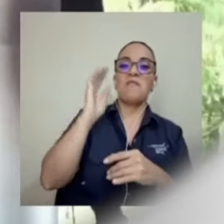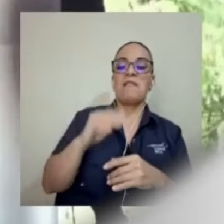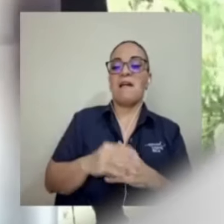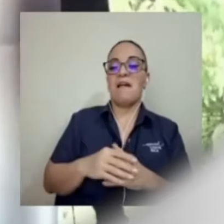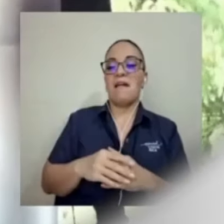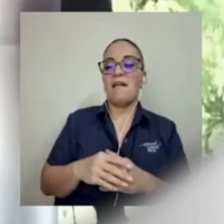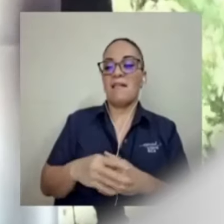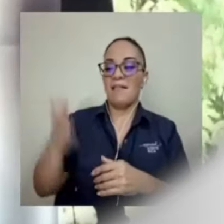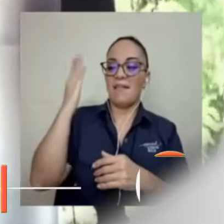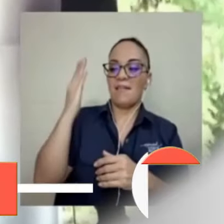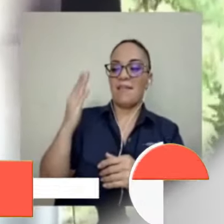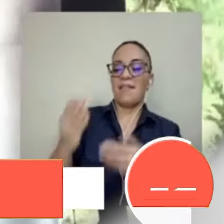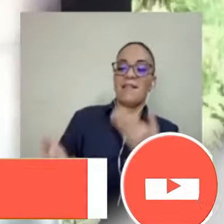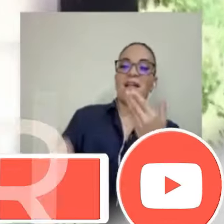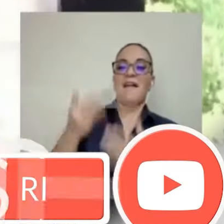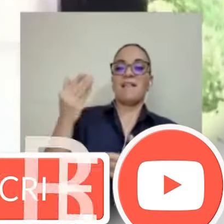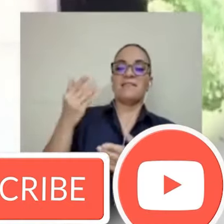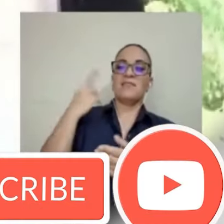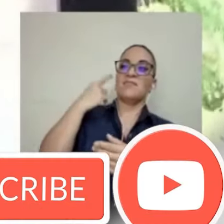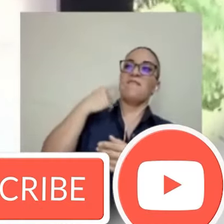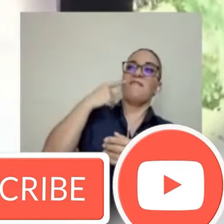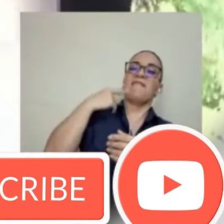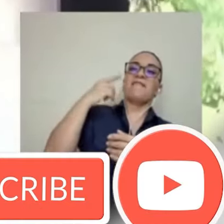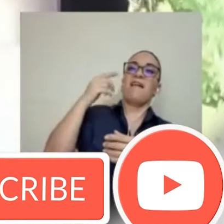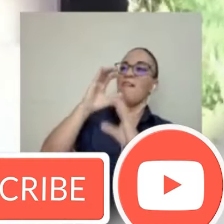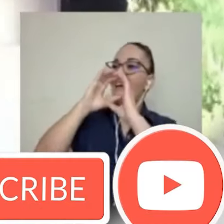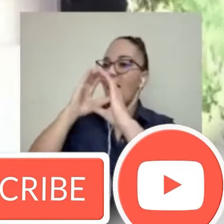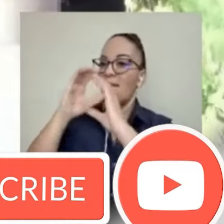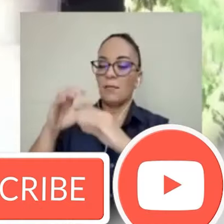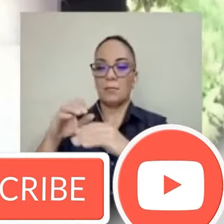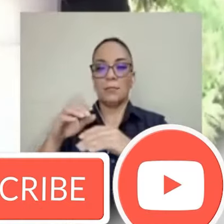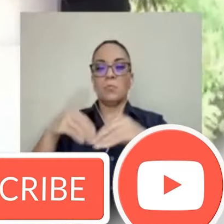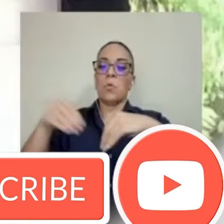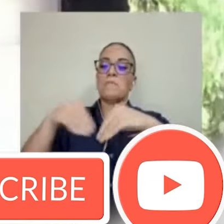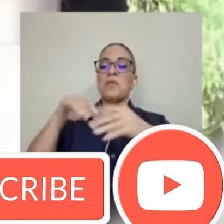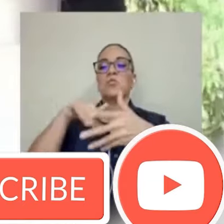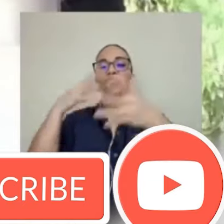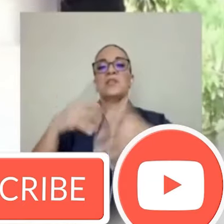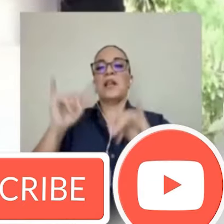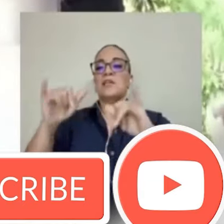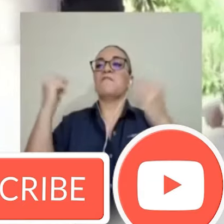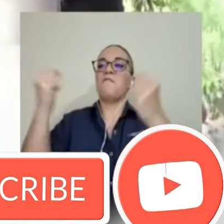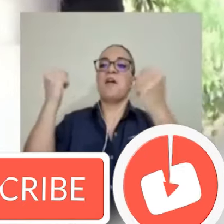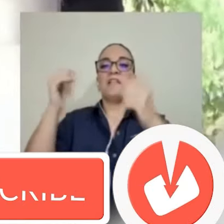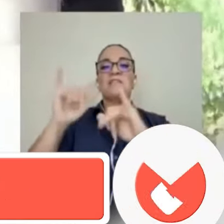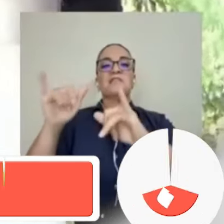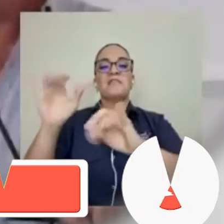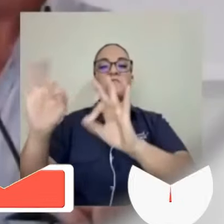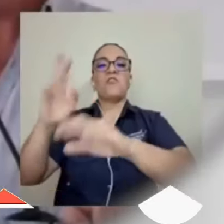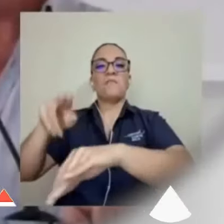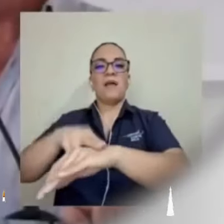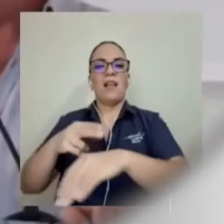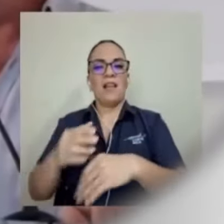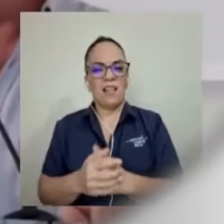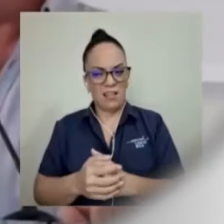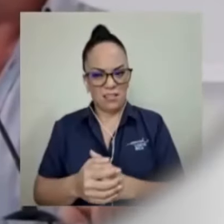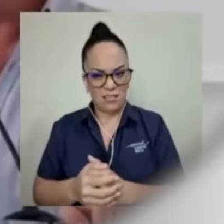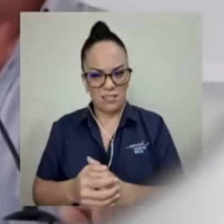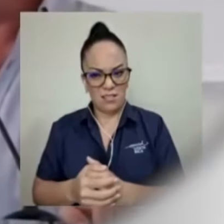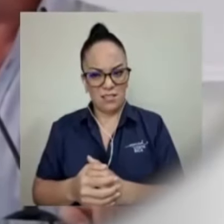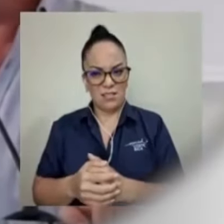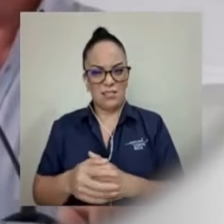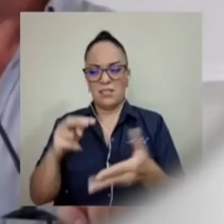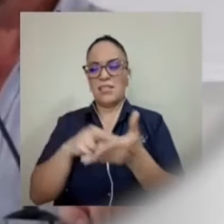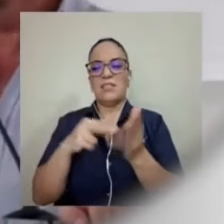casi la dejan s todo Ah pero es que el movimiento estudiantil siempre se manifiesta fuerte eso ser un